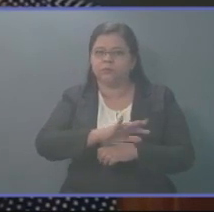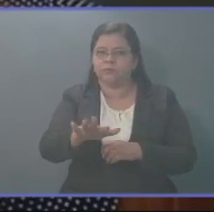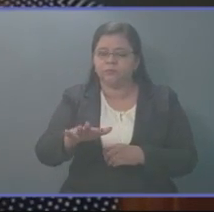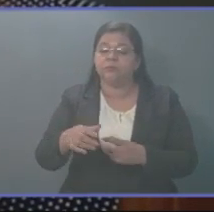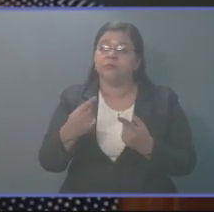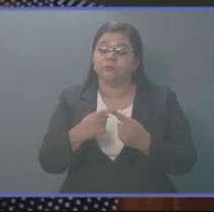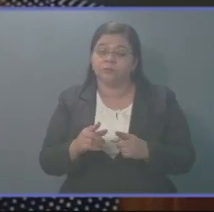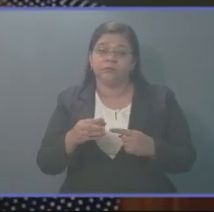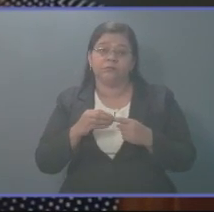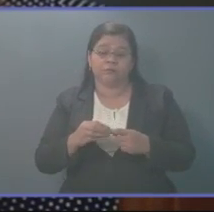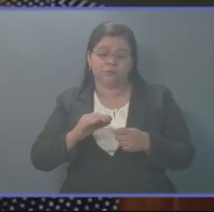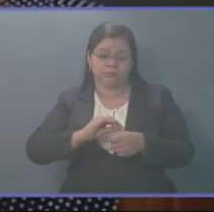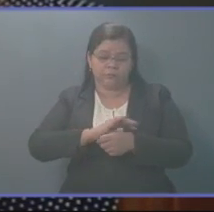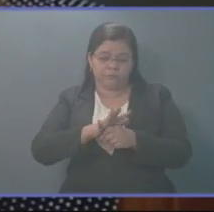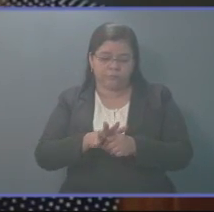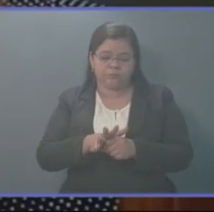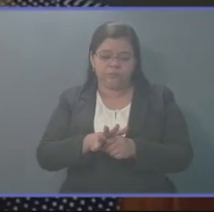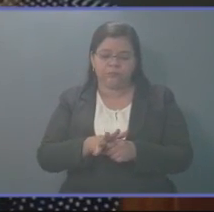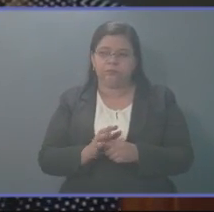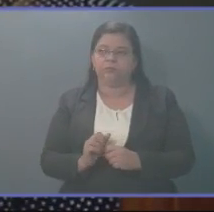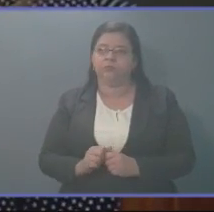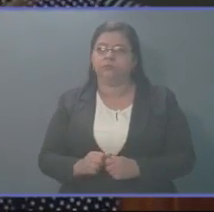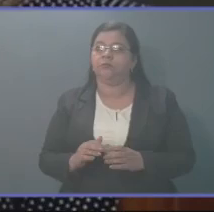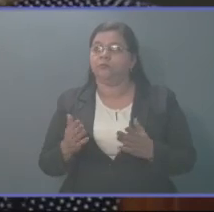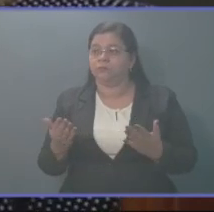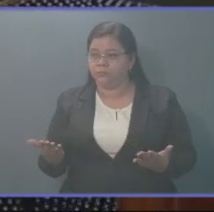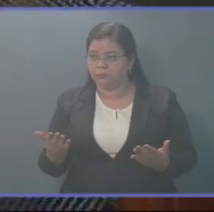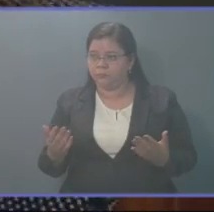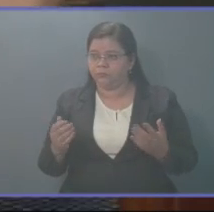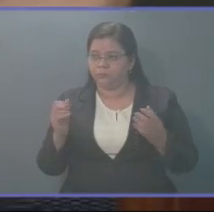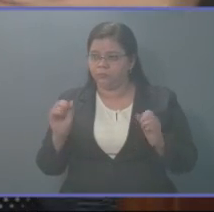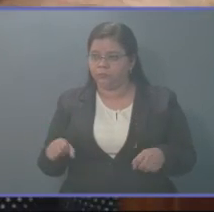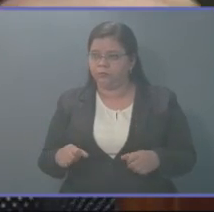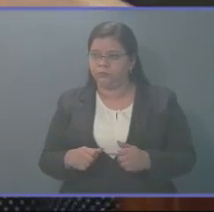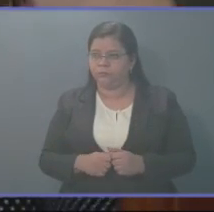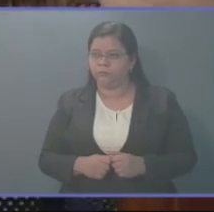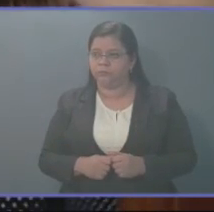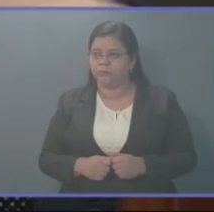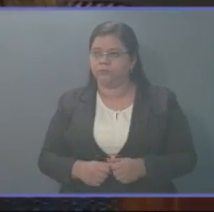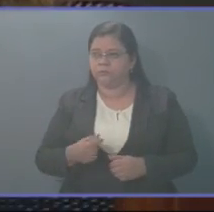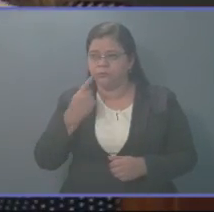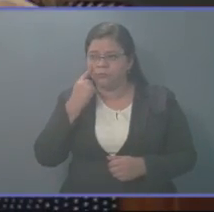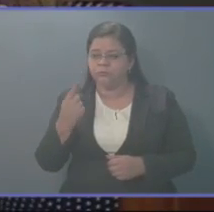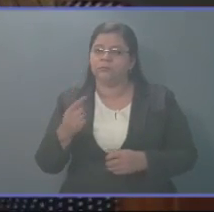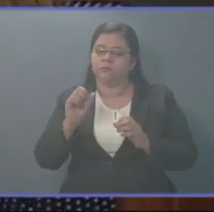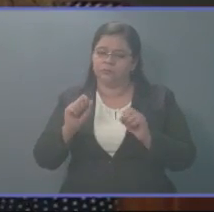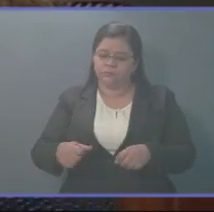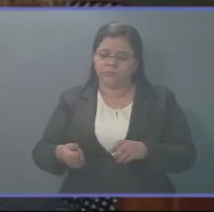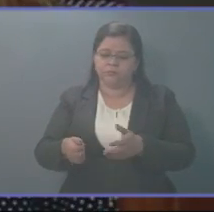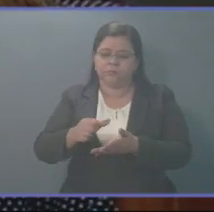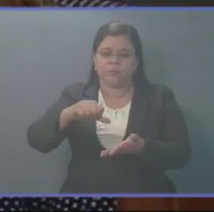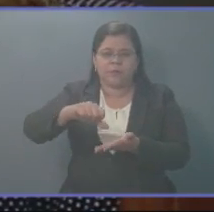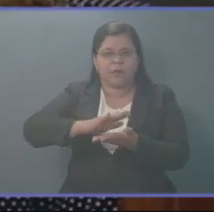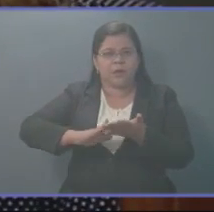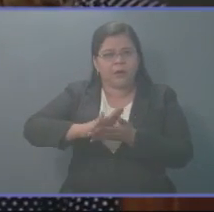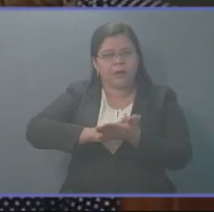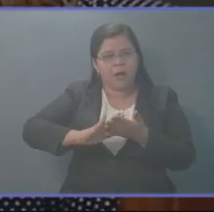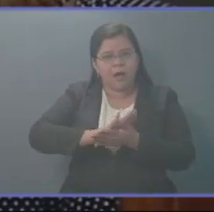especialmente el coronavirus, para que puedan tener jabón, alcohol gel,